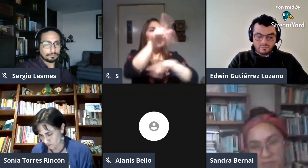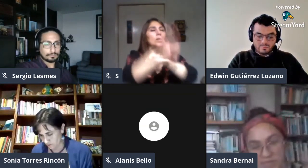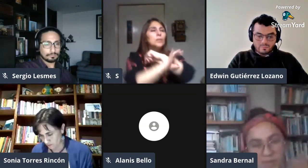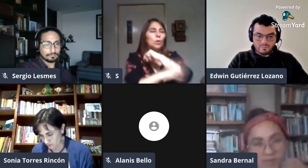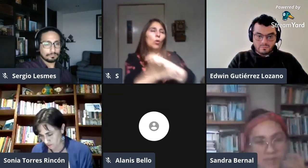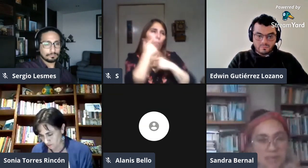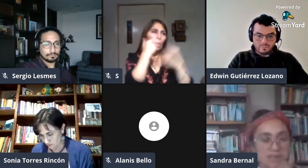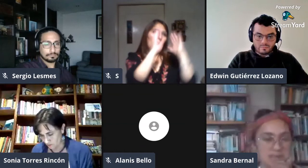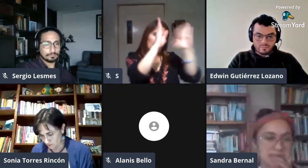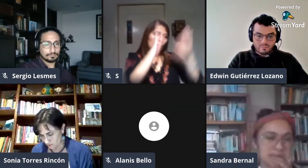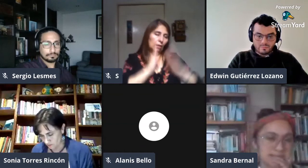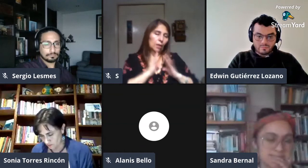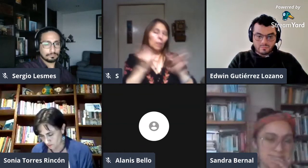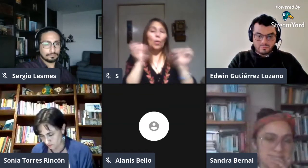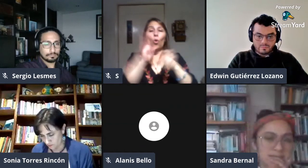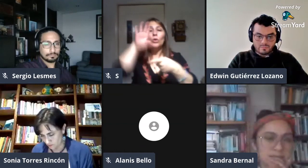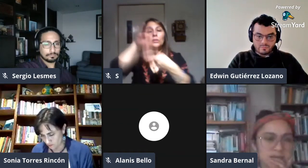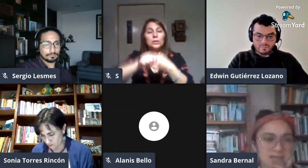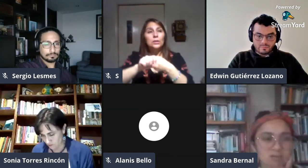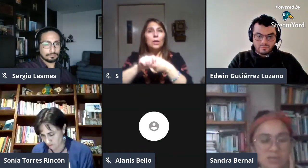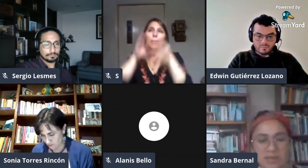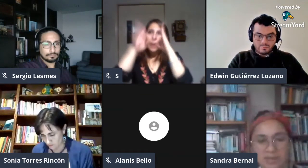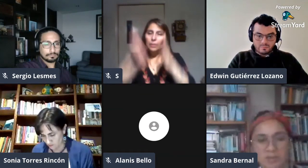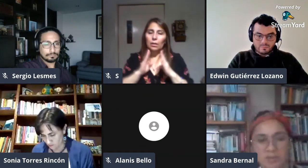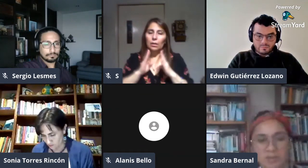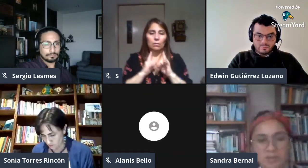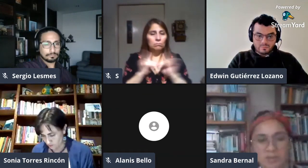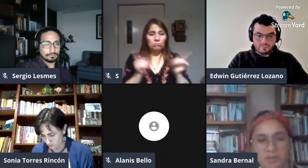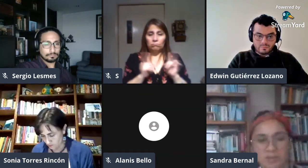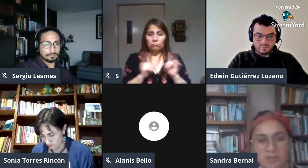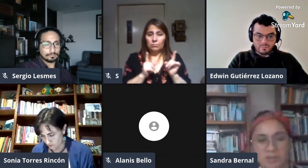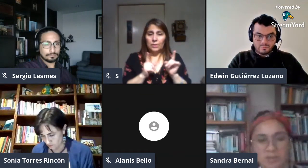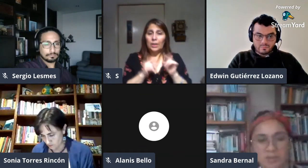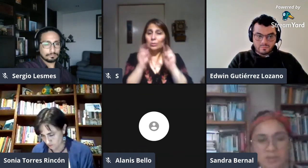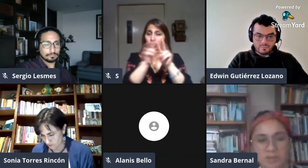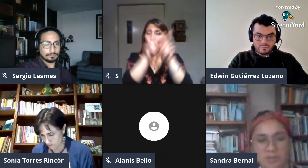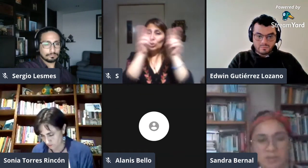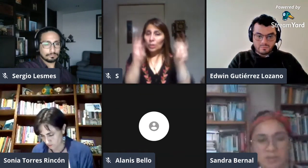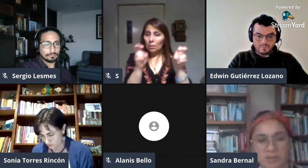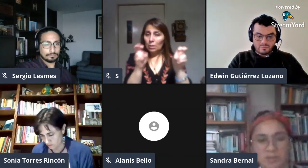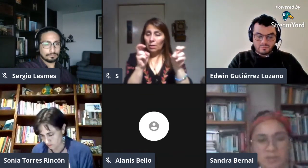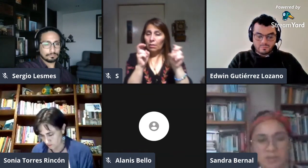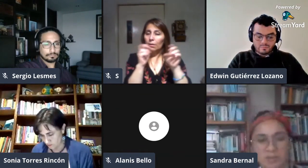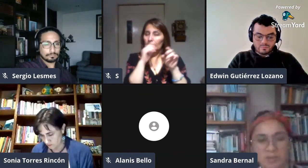cita, pues porque además ahora ni siquiera dan citas. Entonces, es un tema que también es muy,